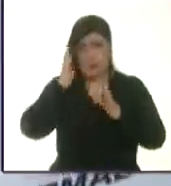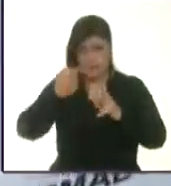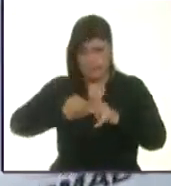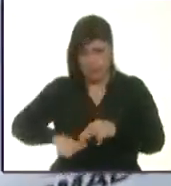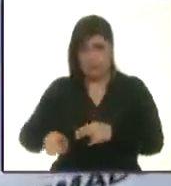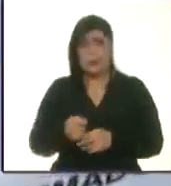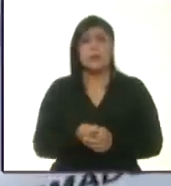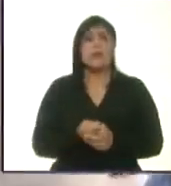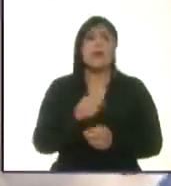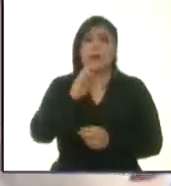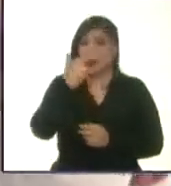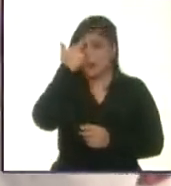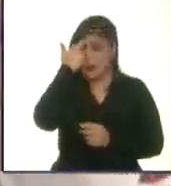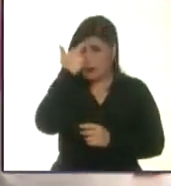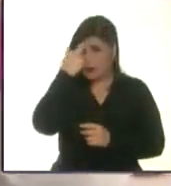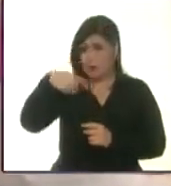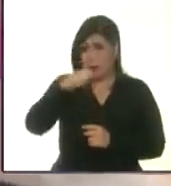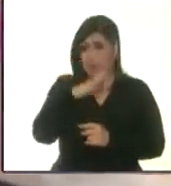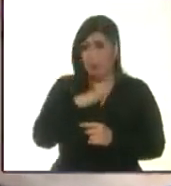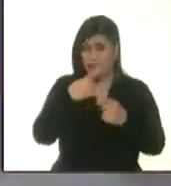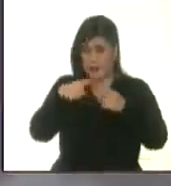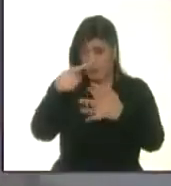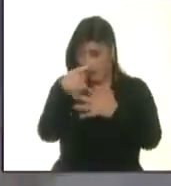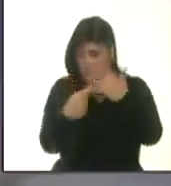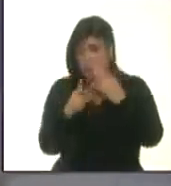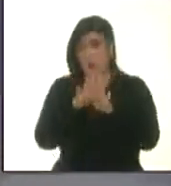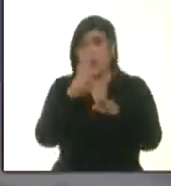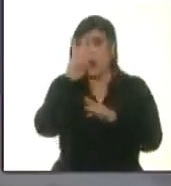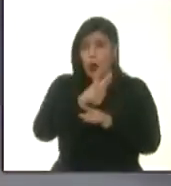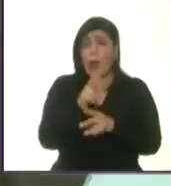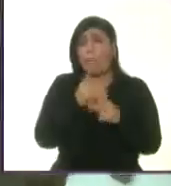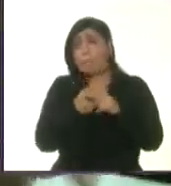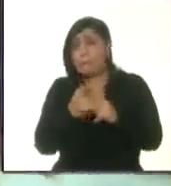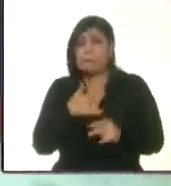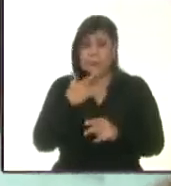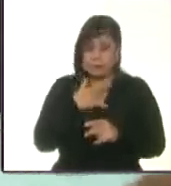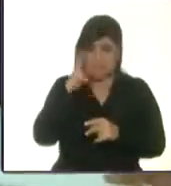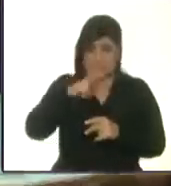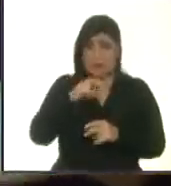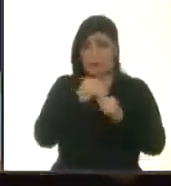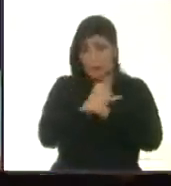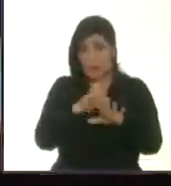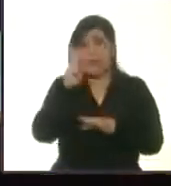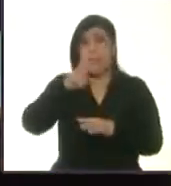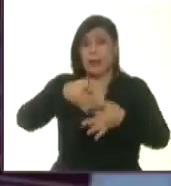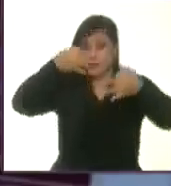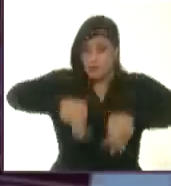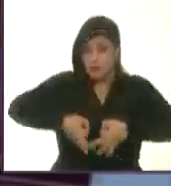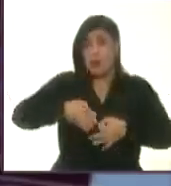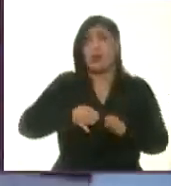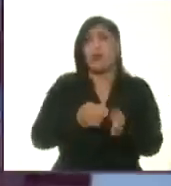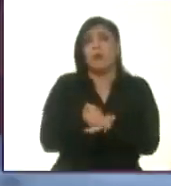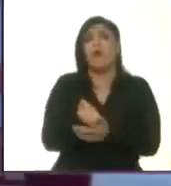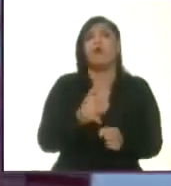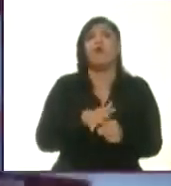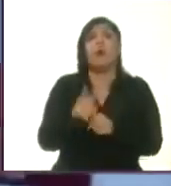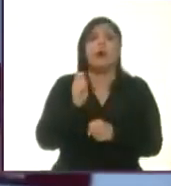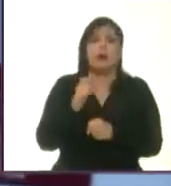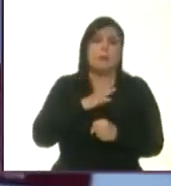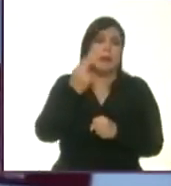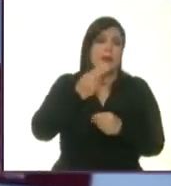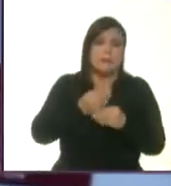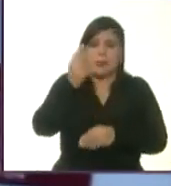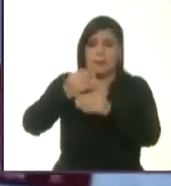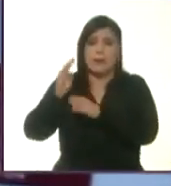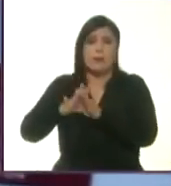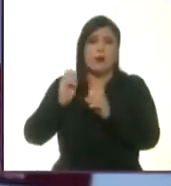recuerda que todas estas son estimaciones informativas los únicos resultados oficiales son los que arrojarán los cómputos